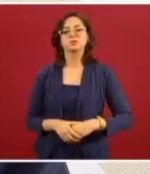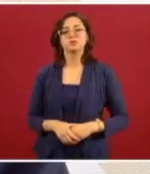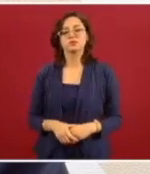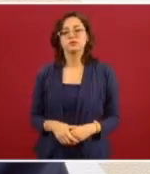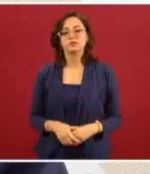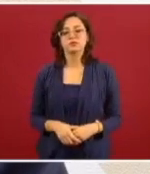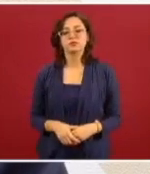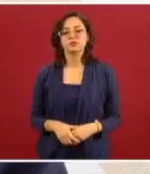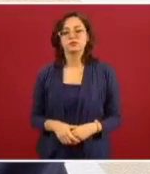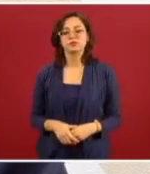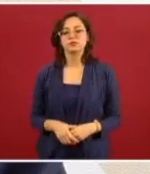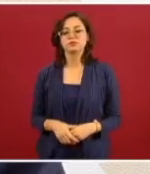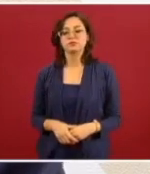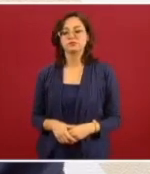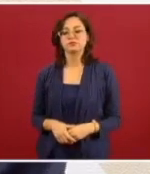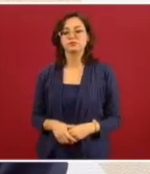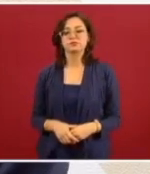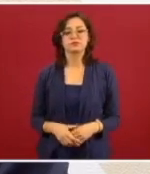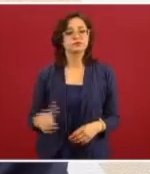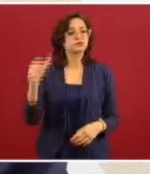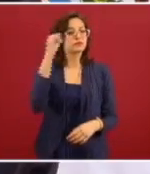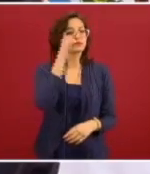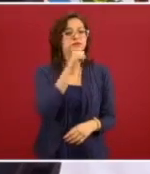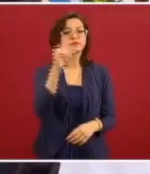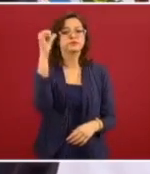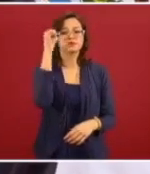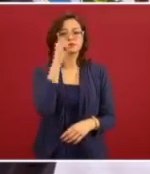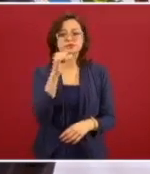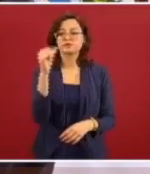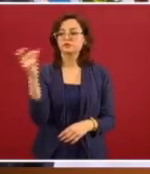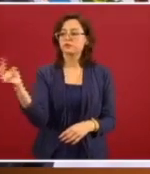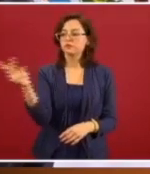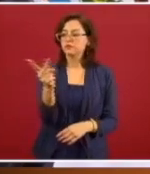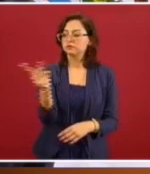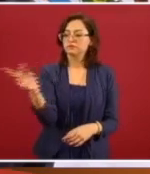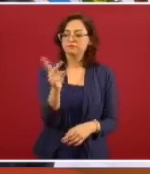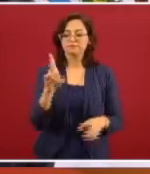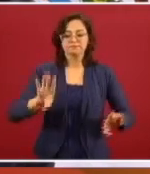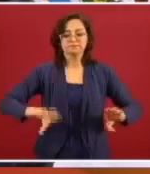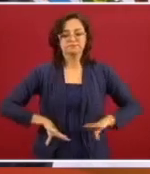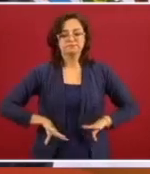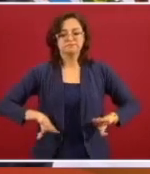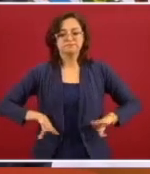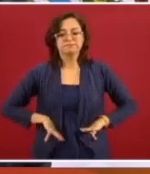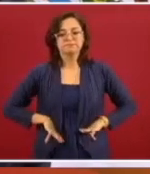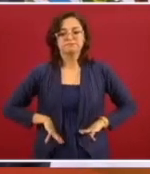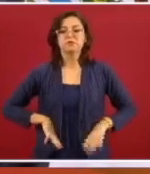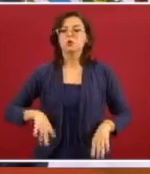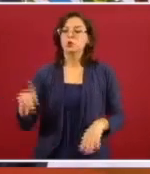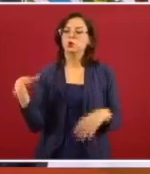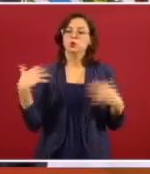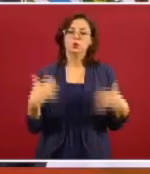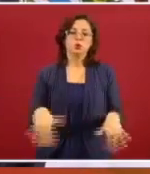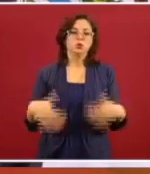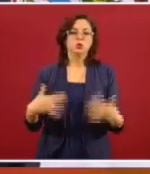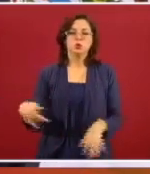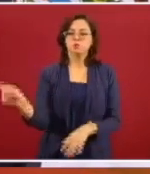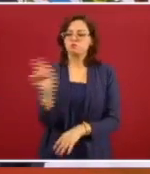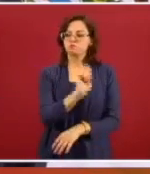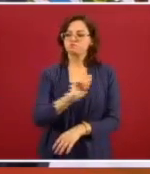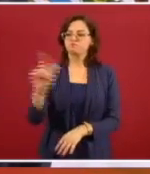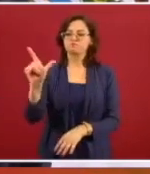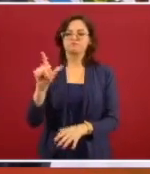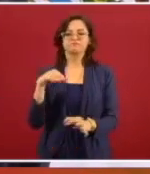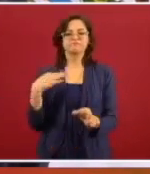siempre caracterizadas por su profesionalismo y